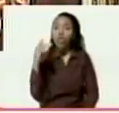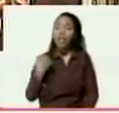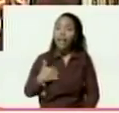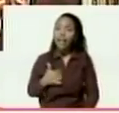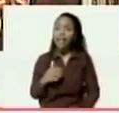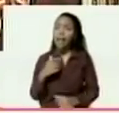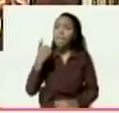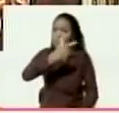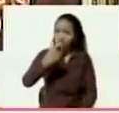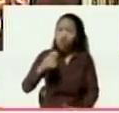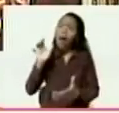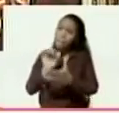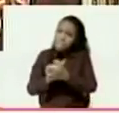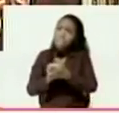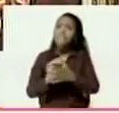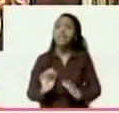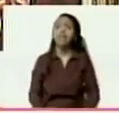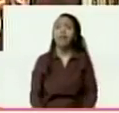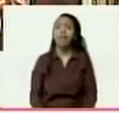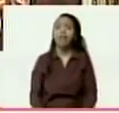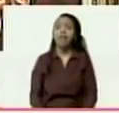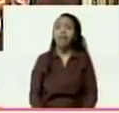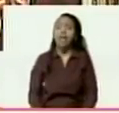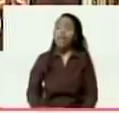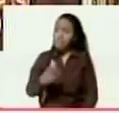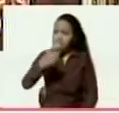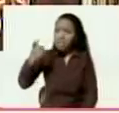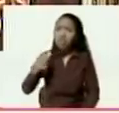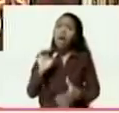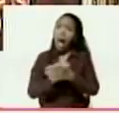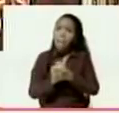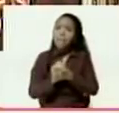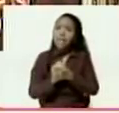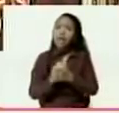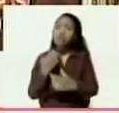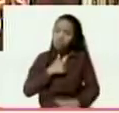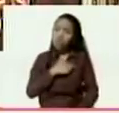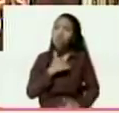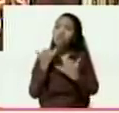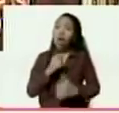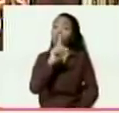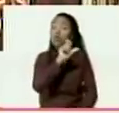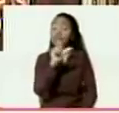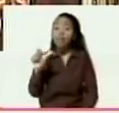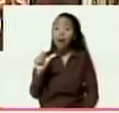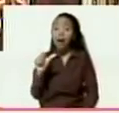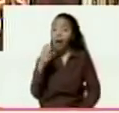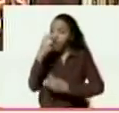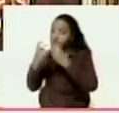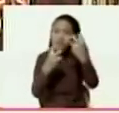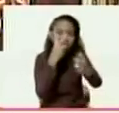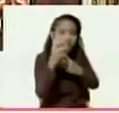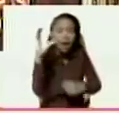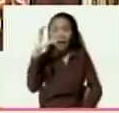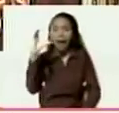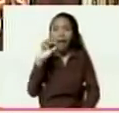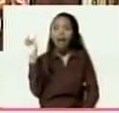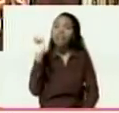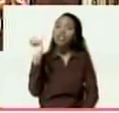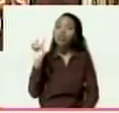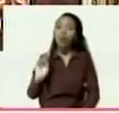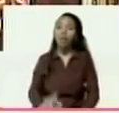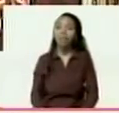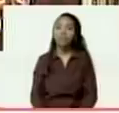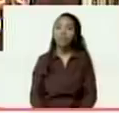Gente amiga. Y siendo gente amiga, bueno, ya tenían una semana recorriendo Caracas y Venezuela.